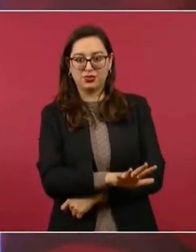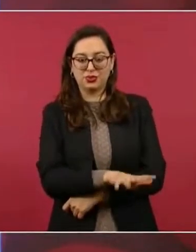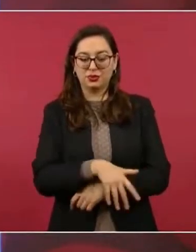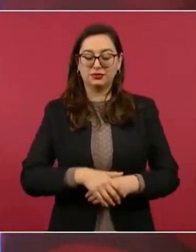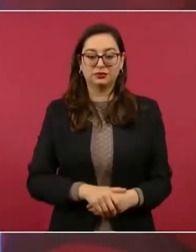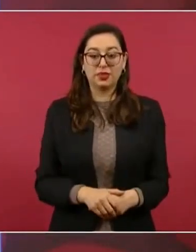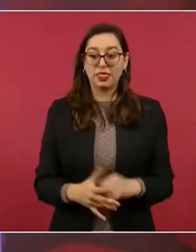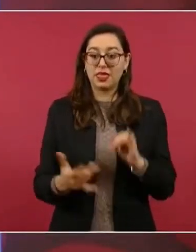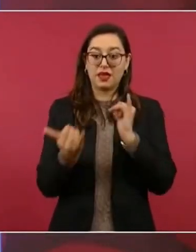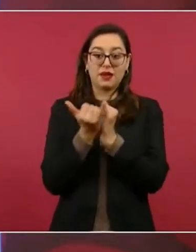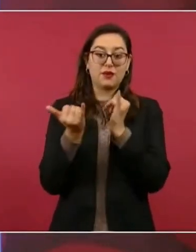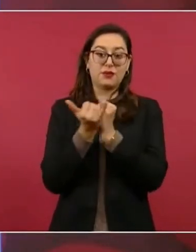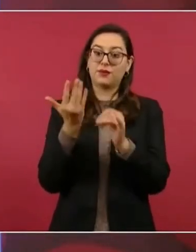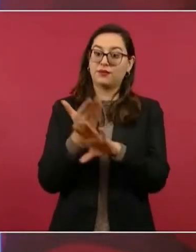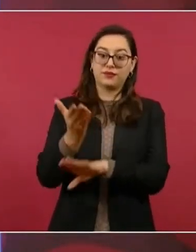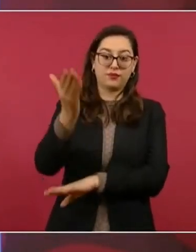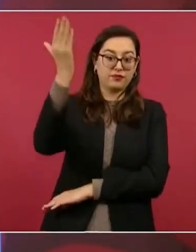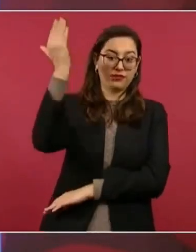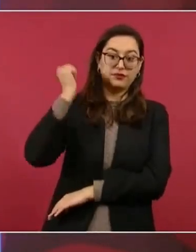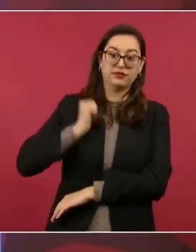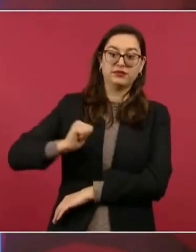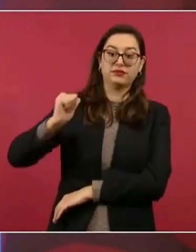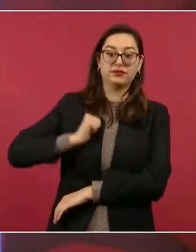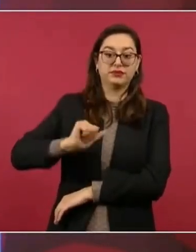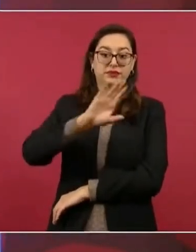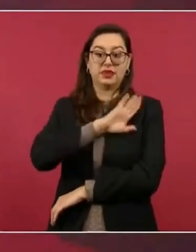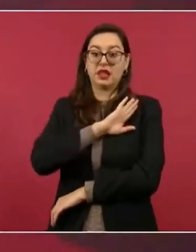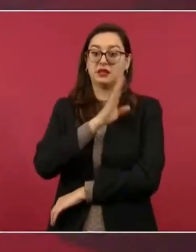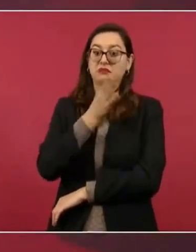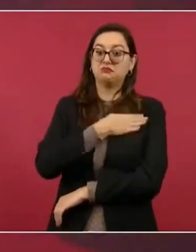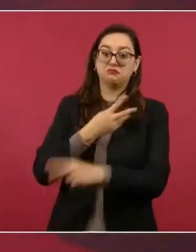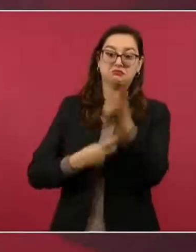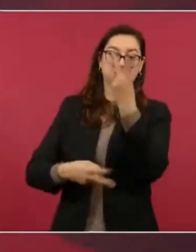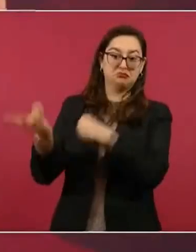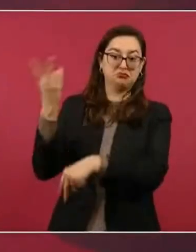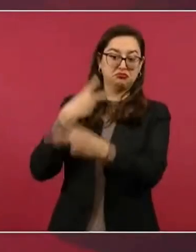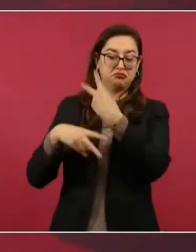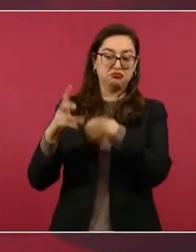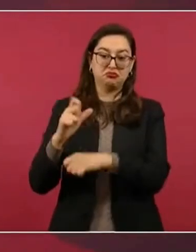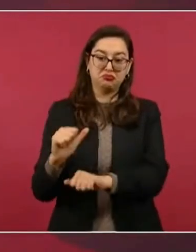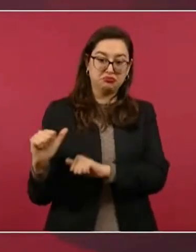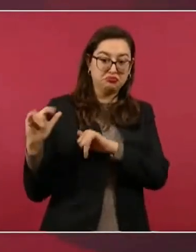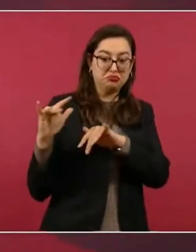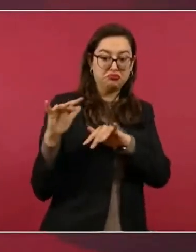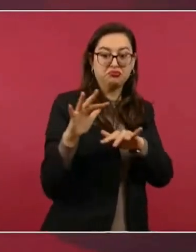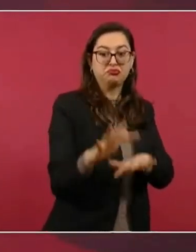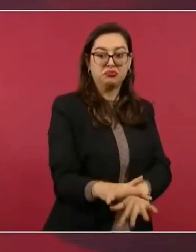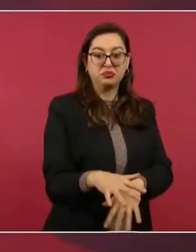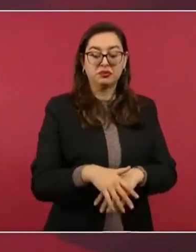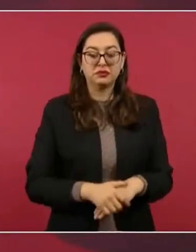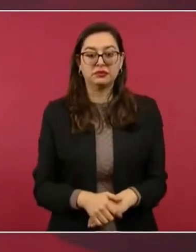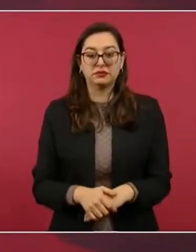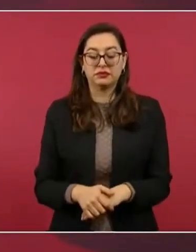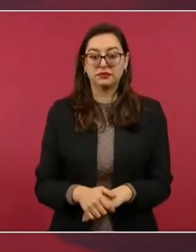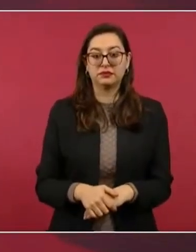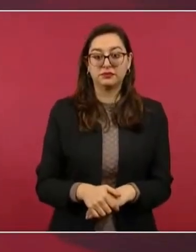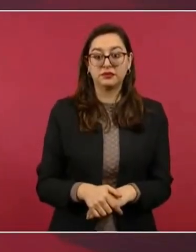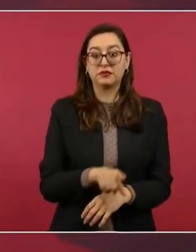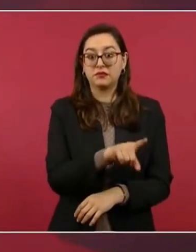llegaron los invasores, los conquistadores, que no solo por eso, pero decían, nosotros tenemos una